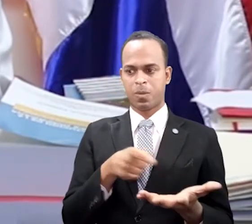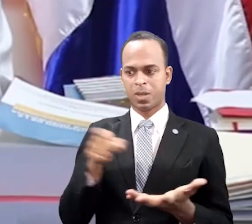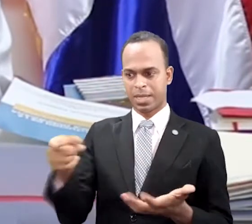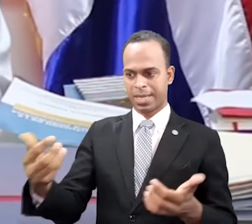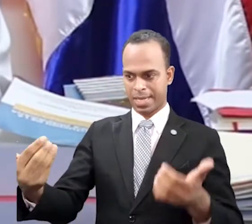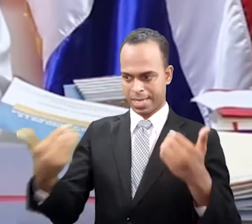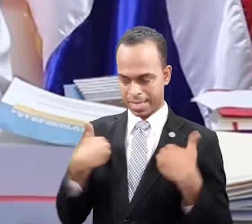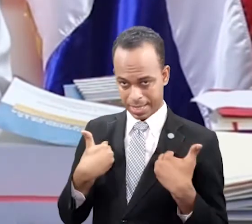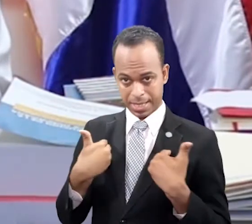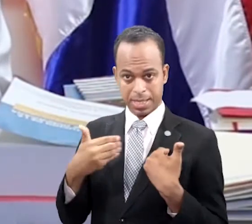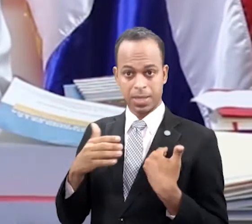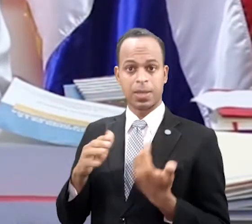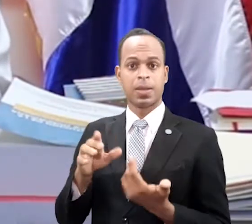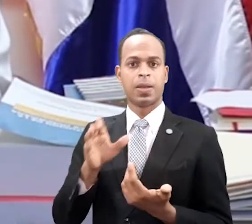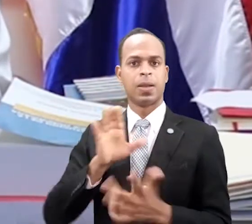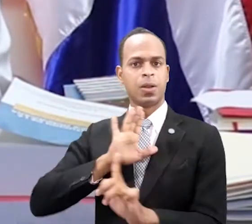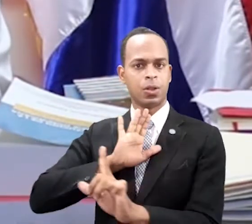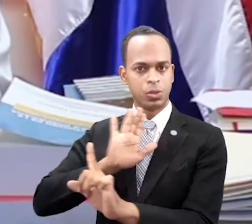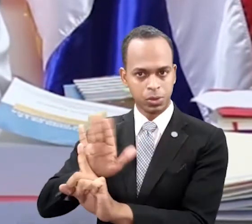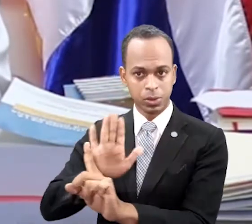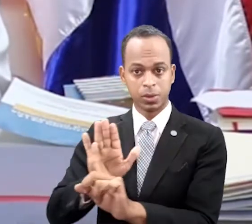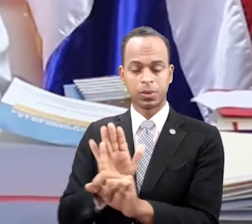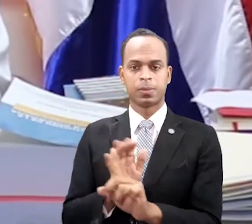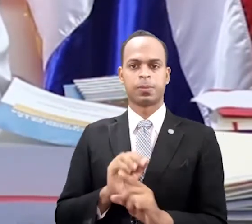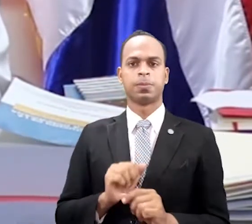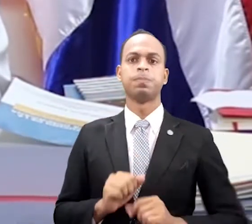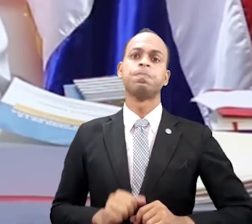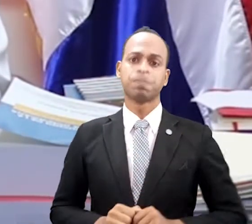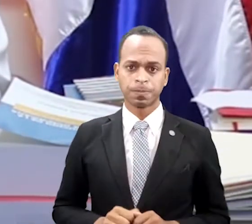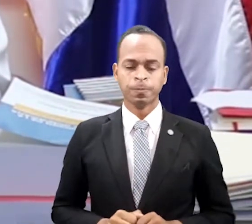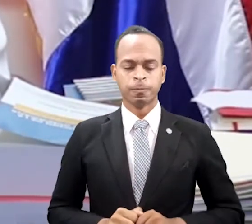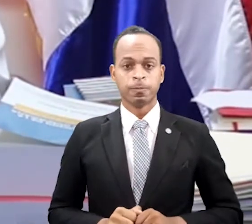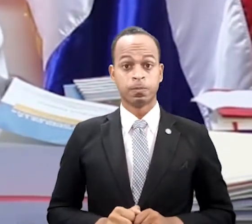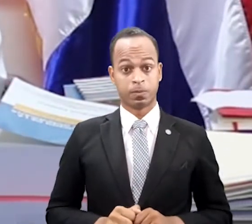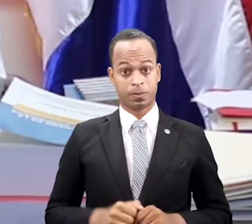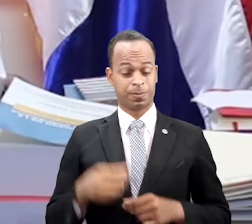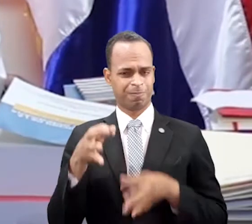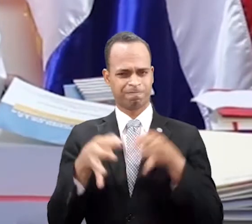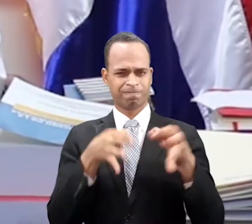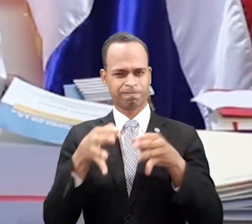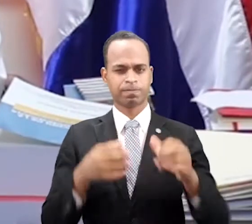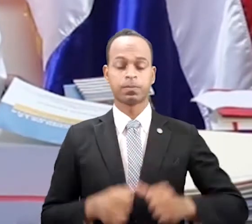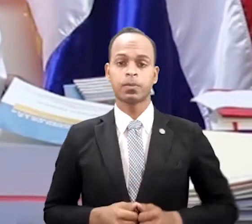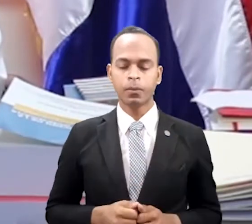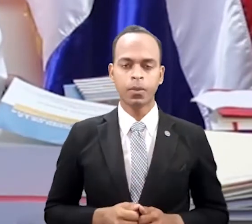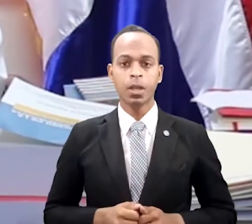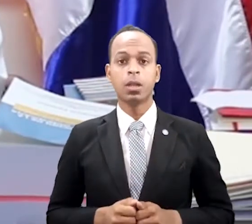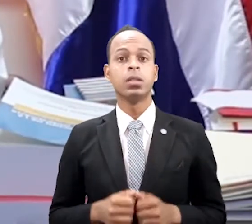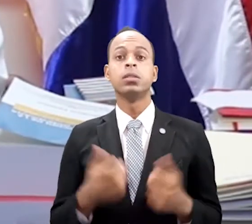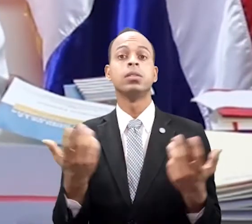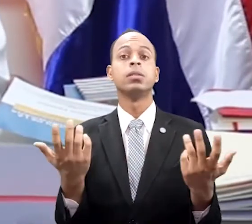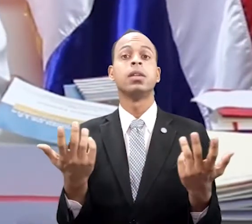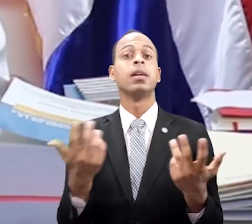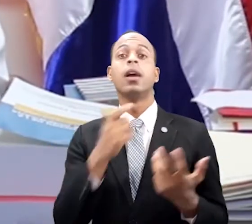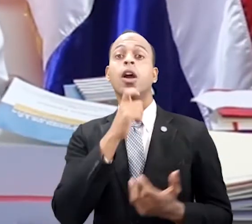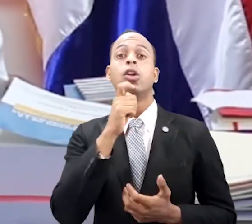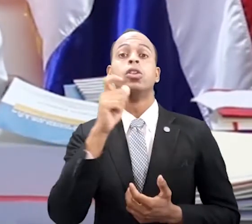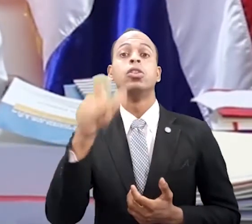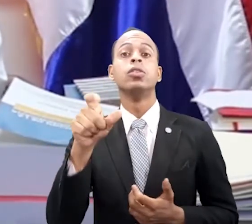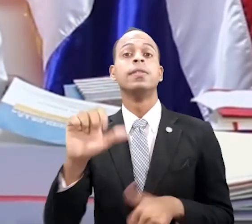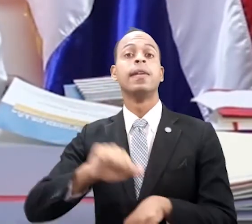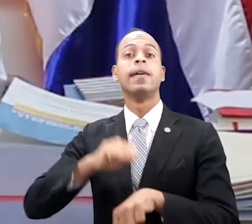al poseedor, al detentador de esos bienes. Y me explico, porque ya no